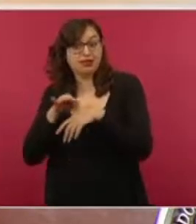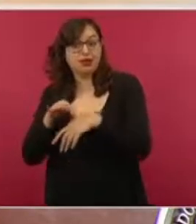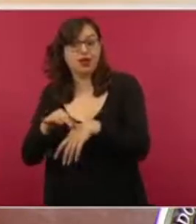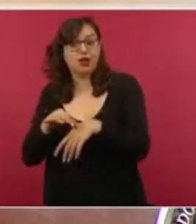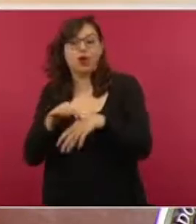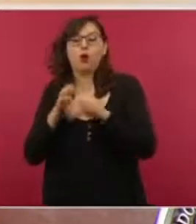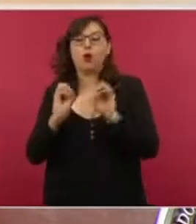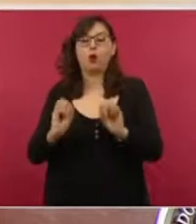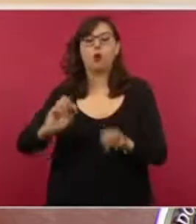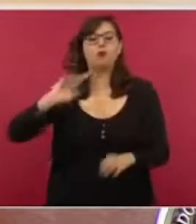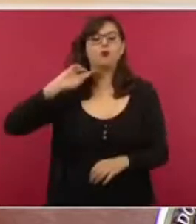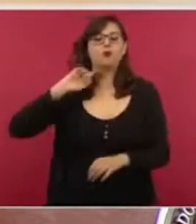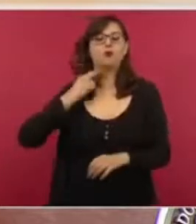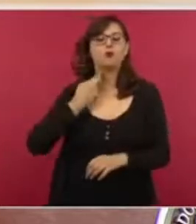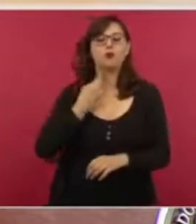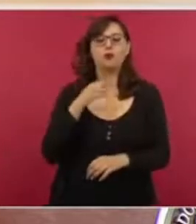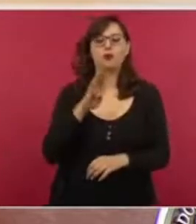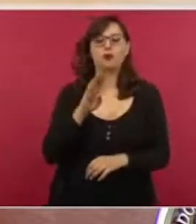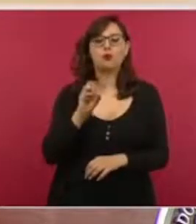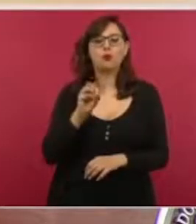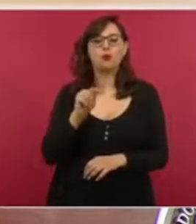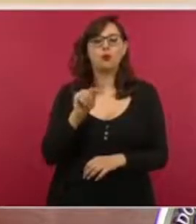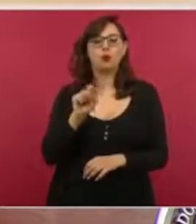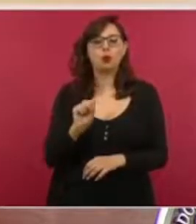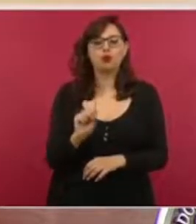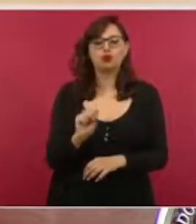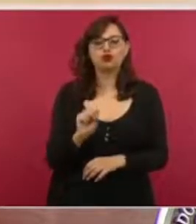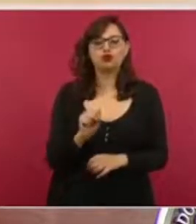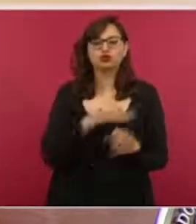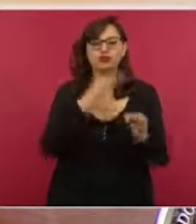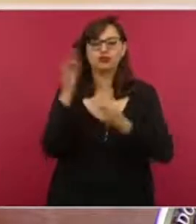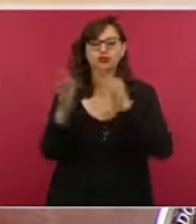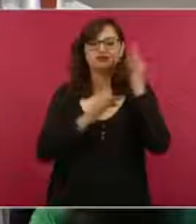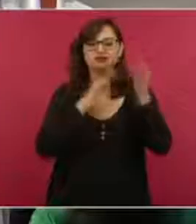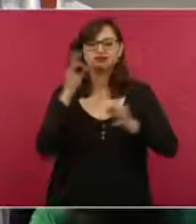o son bots, son campañas.